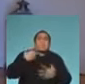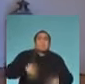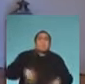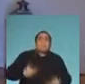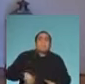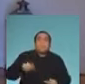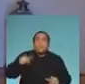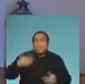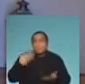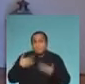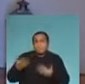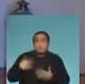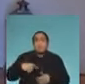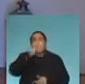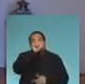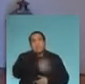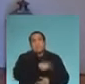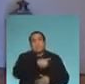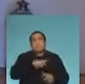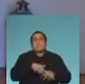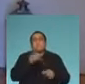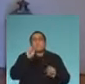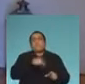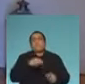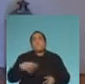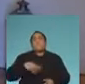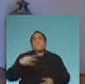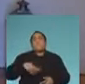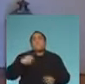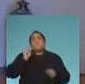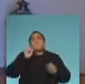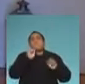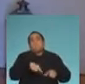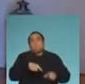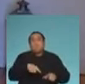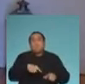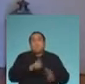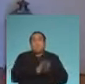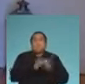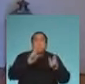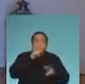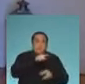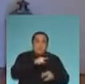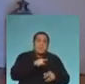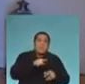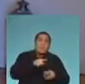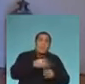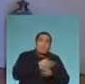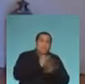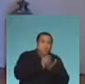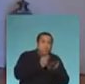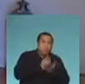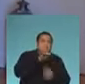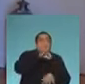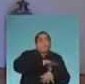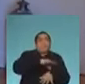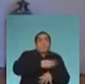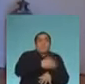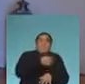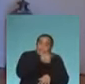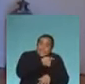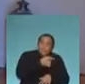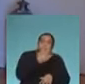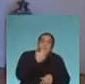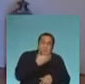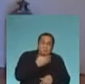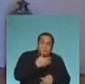que transitó por situaciones personales y que por suerte también, gracias a su formación como médico, ha podido transformar